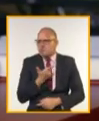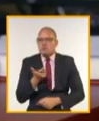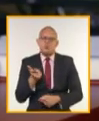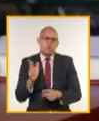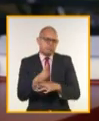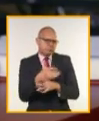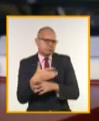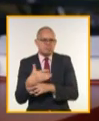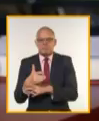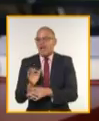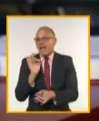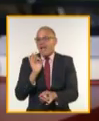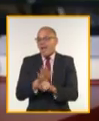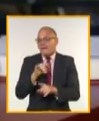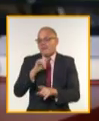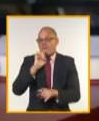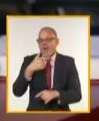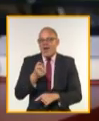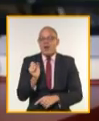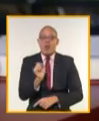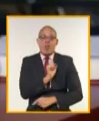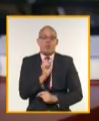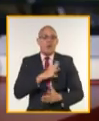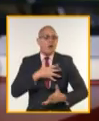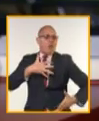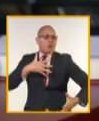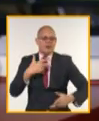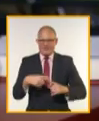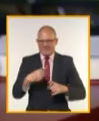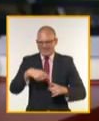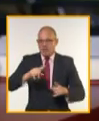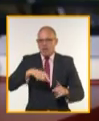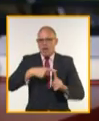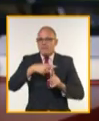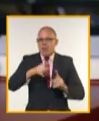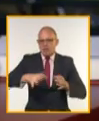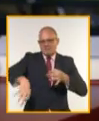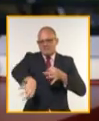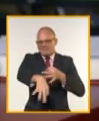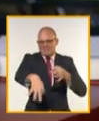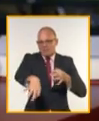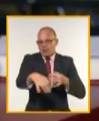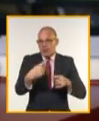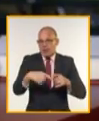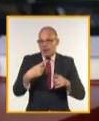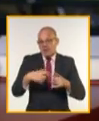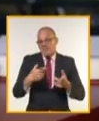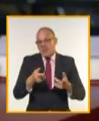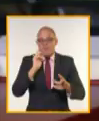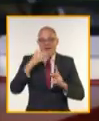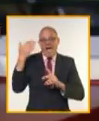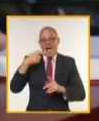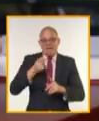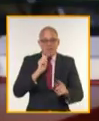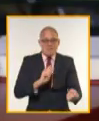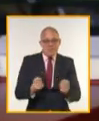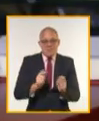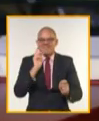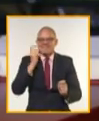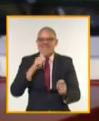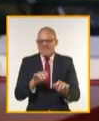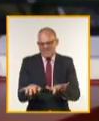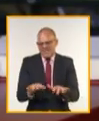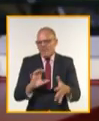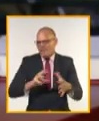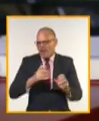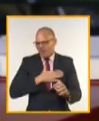la ópera de Cantón, tocando un instrumento musical. Era la única china que sabía tocar el pianito chino.